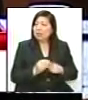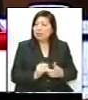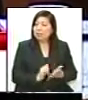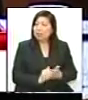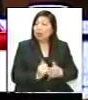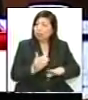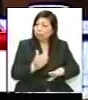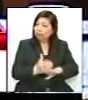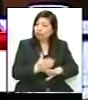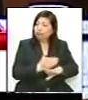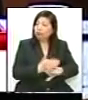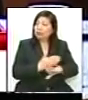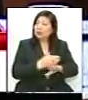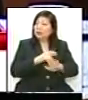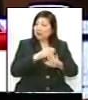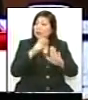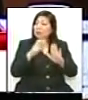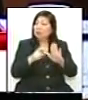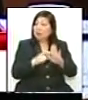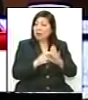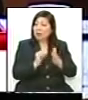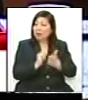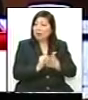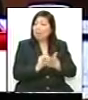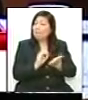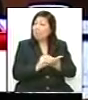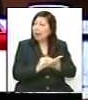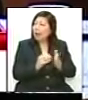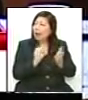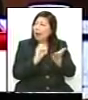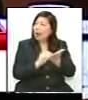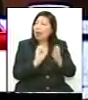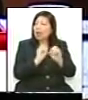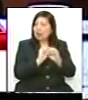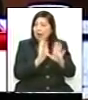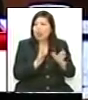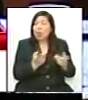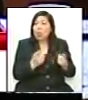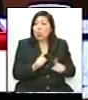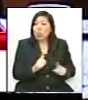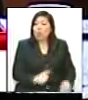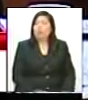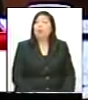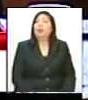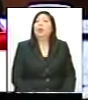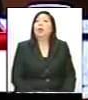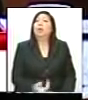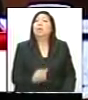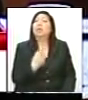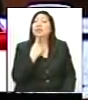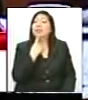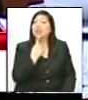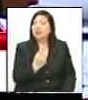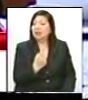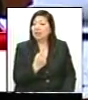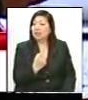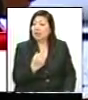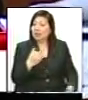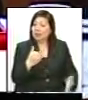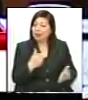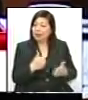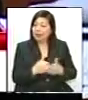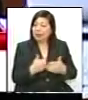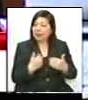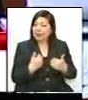están desarrollando en este proyecto, habría que ser más precisos. En cuanto, cuando se dice, por ejemplo, los impedimentos